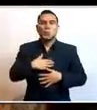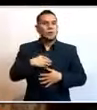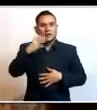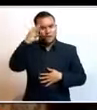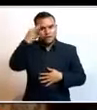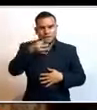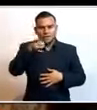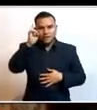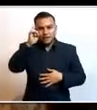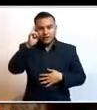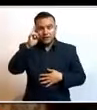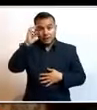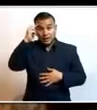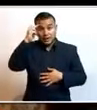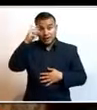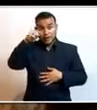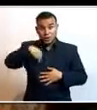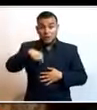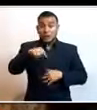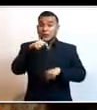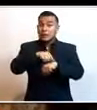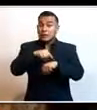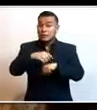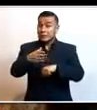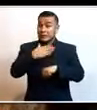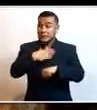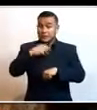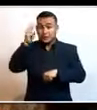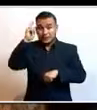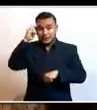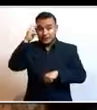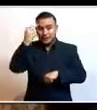contento. Nuestra fe se pone a prueba en los momentos difíciles.